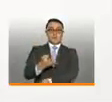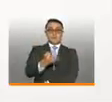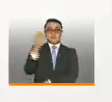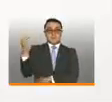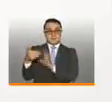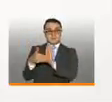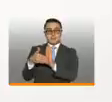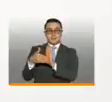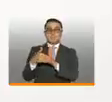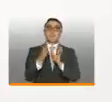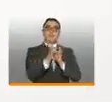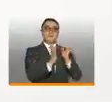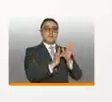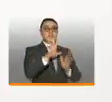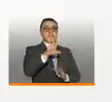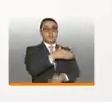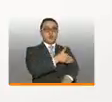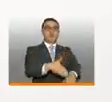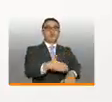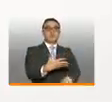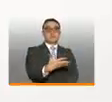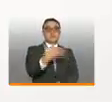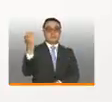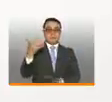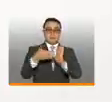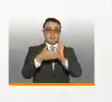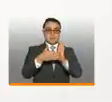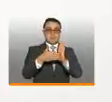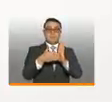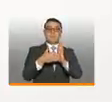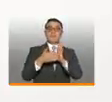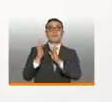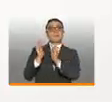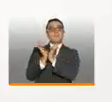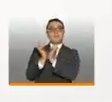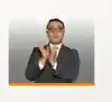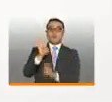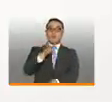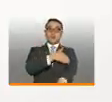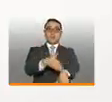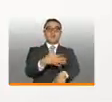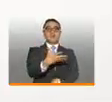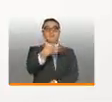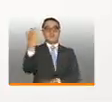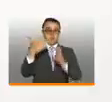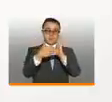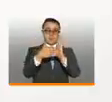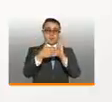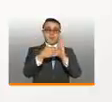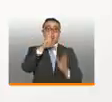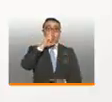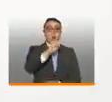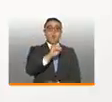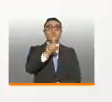2.300.000, para el mes de abril 5.500.000, para el mes de mayo 4.500.000,